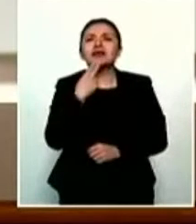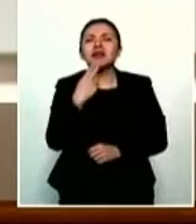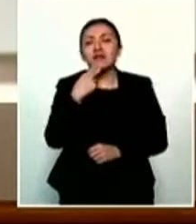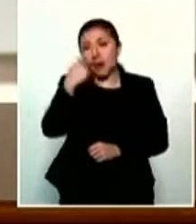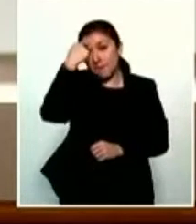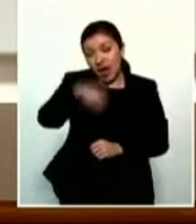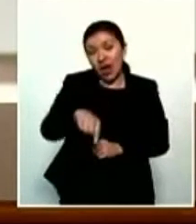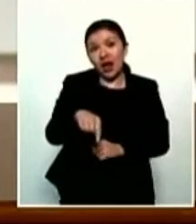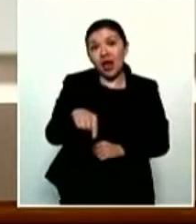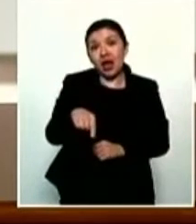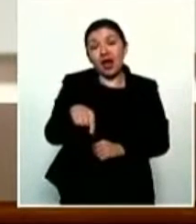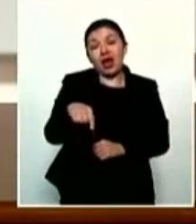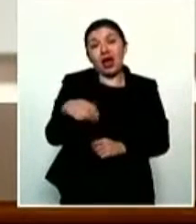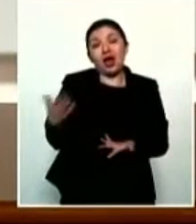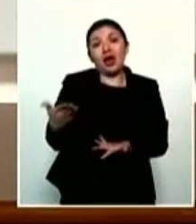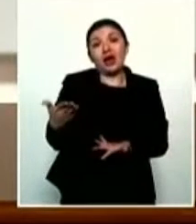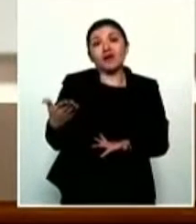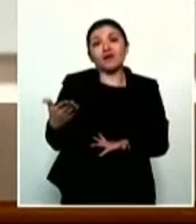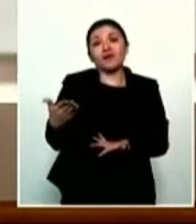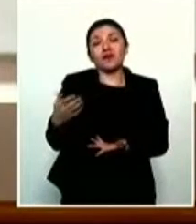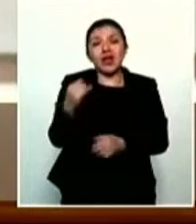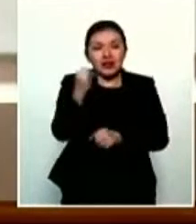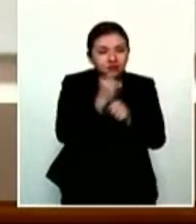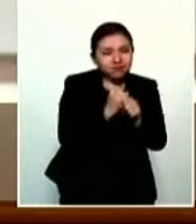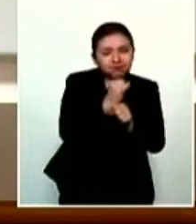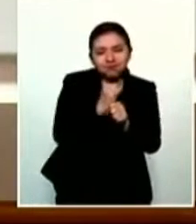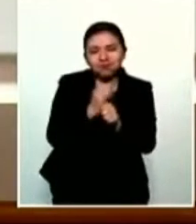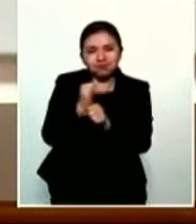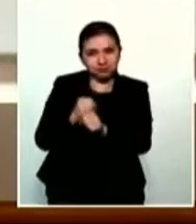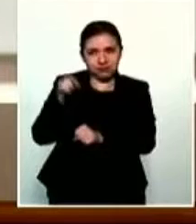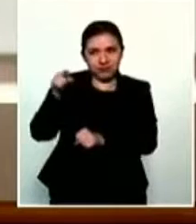de la facultad de investigación.